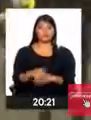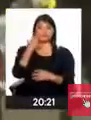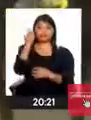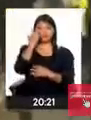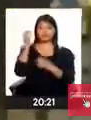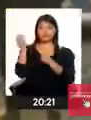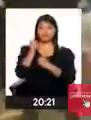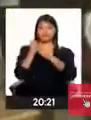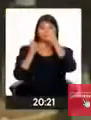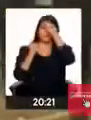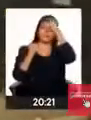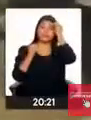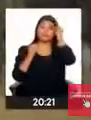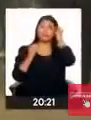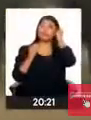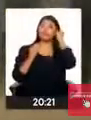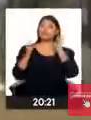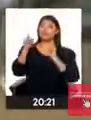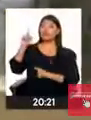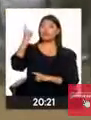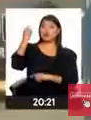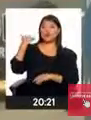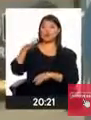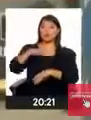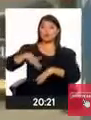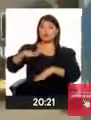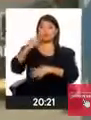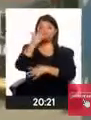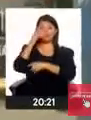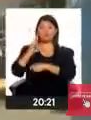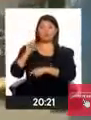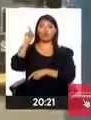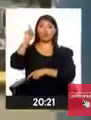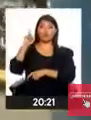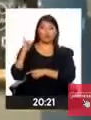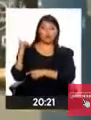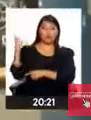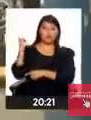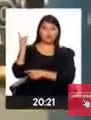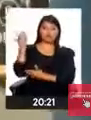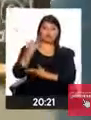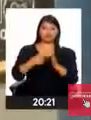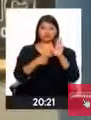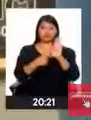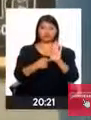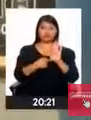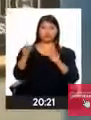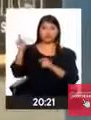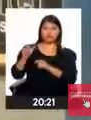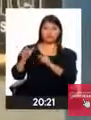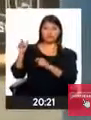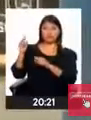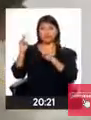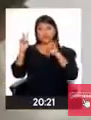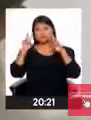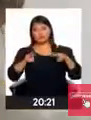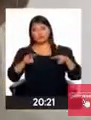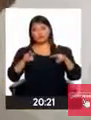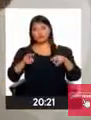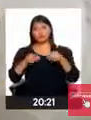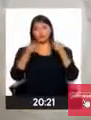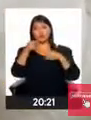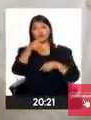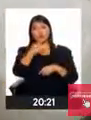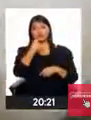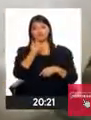Porres es uno de los distritos declarados en emergencia. Los vecinos mostraron su indignación ante la desfachatez de